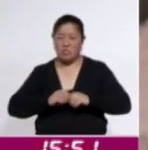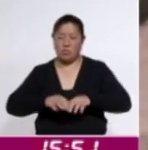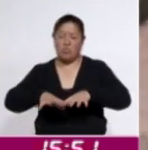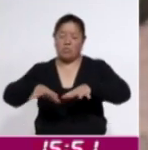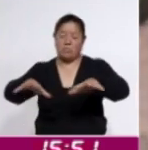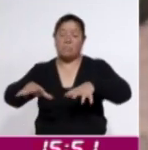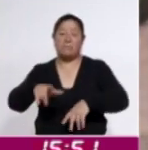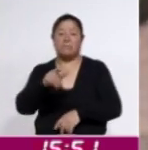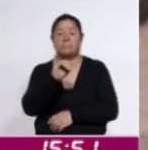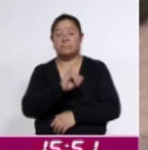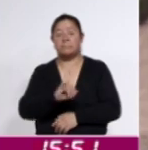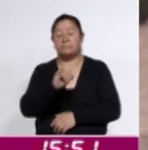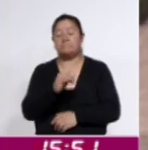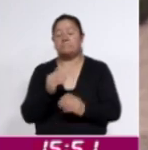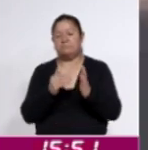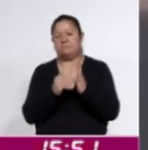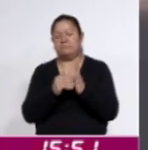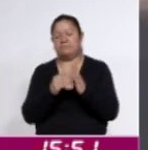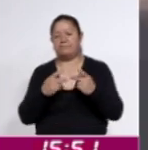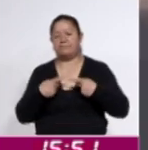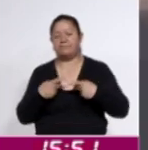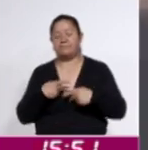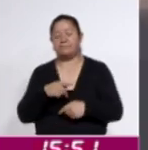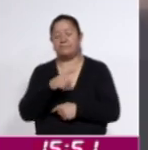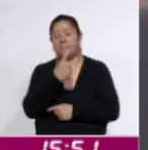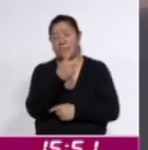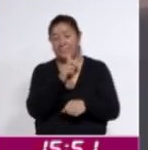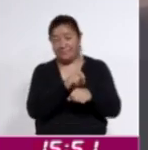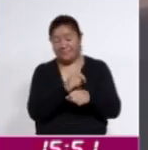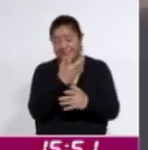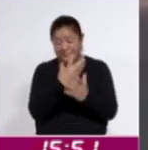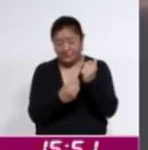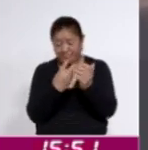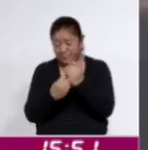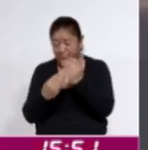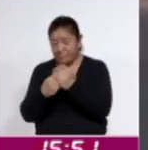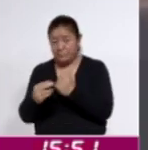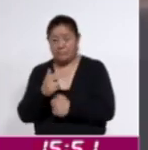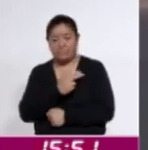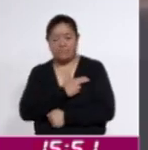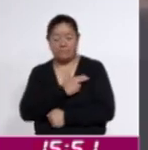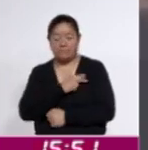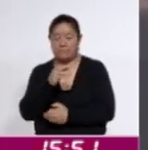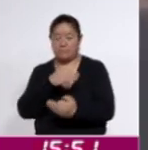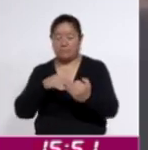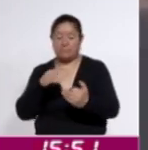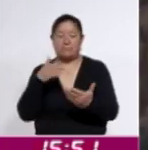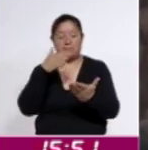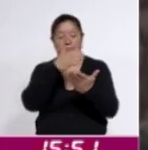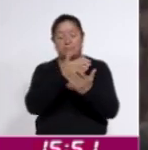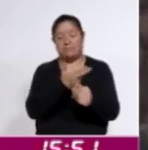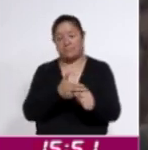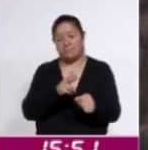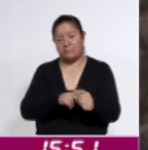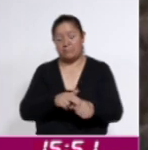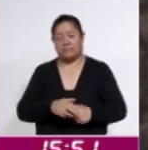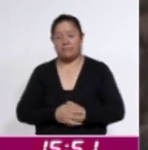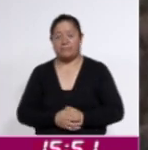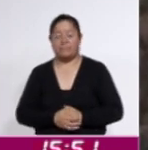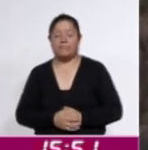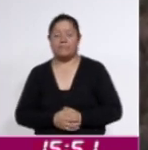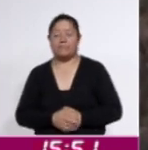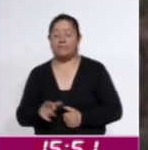a la evacuación de miles de personas en apenas 24 horas y varios heridos han sido trasladados a hospitales. El